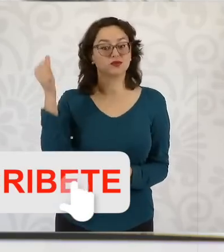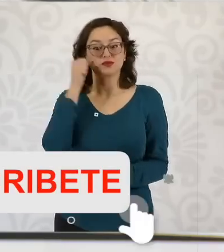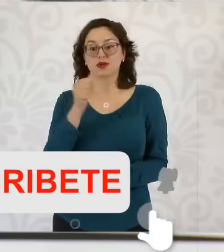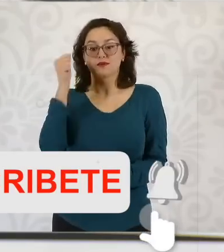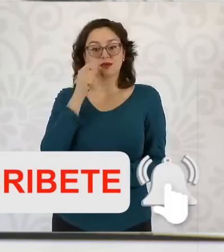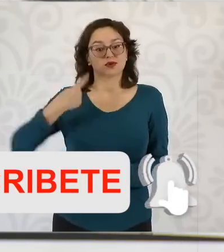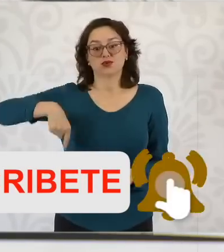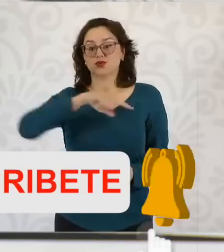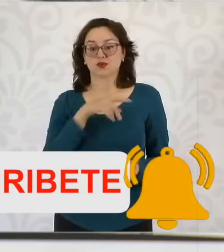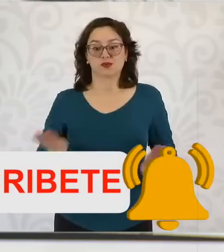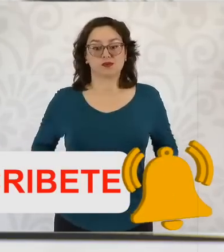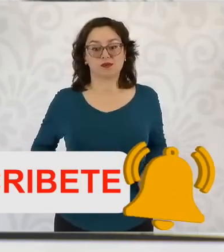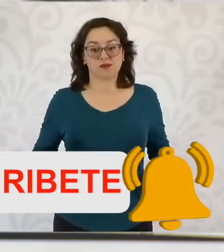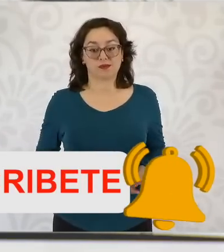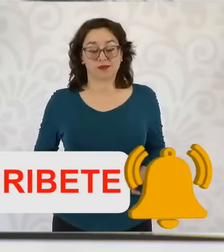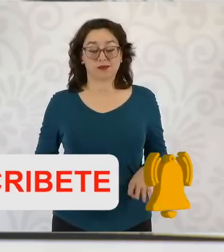Entonces,